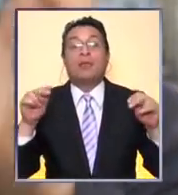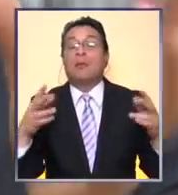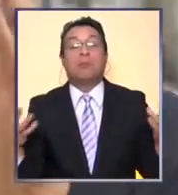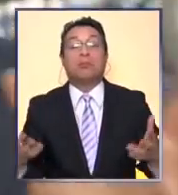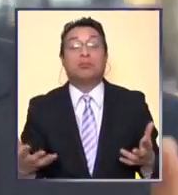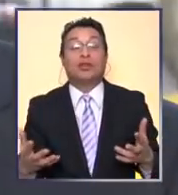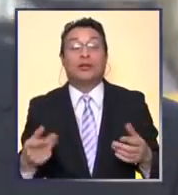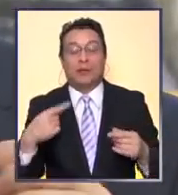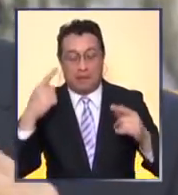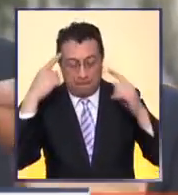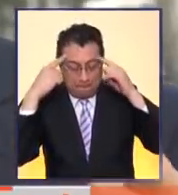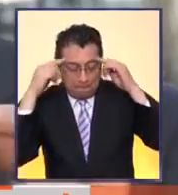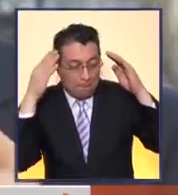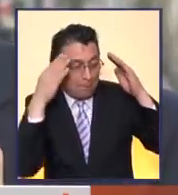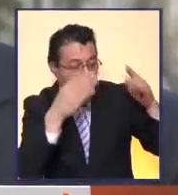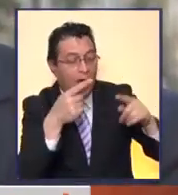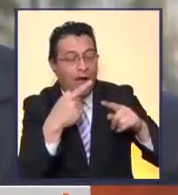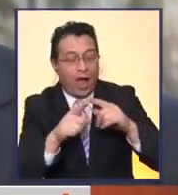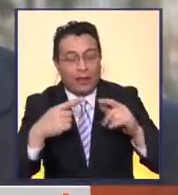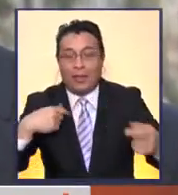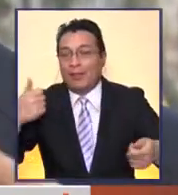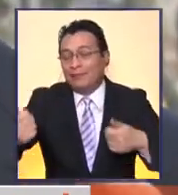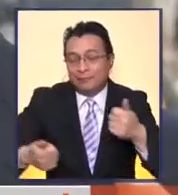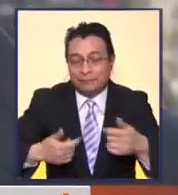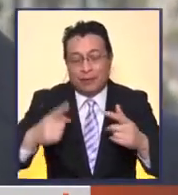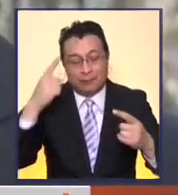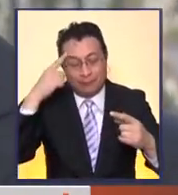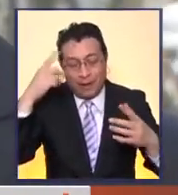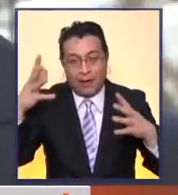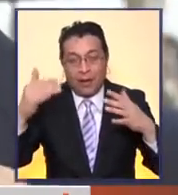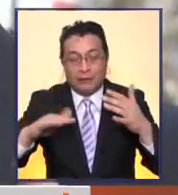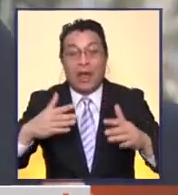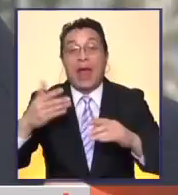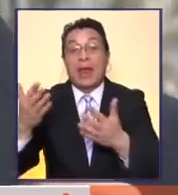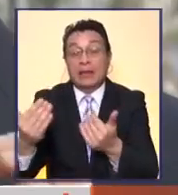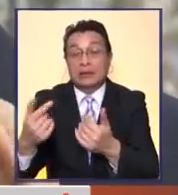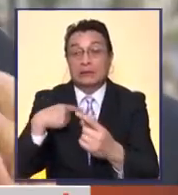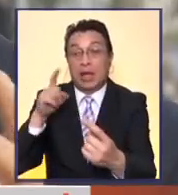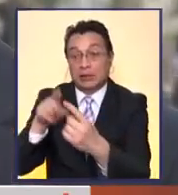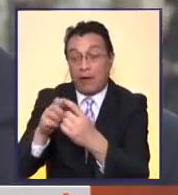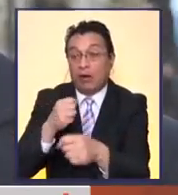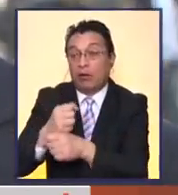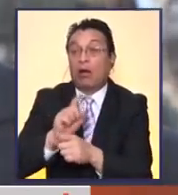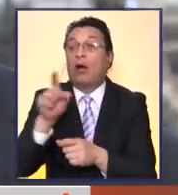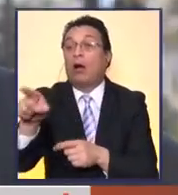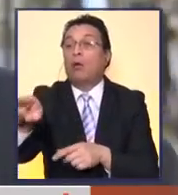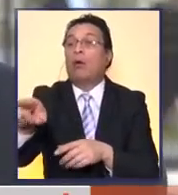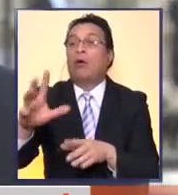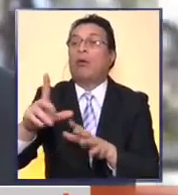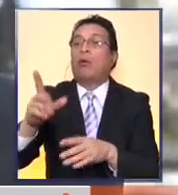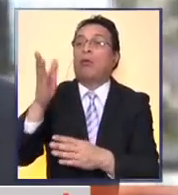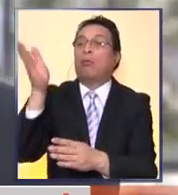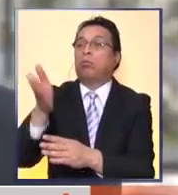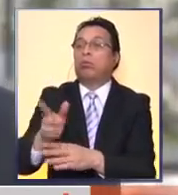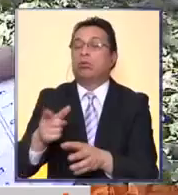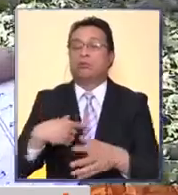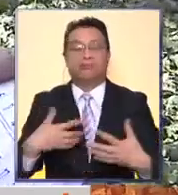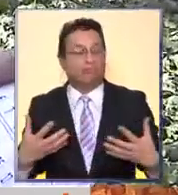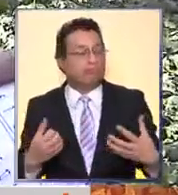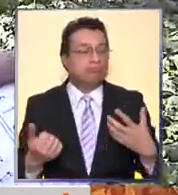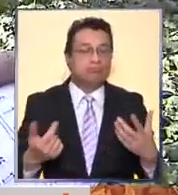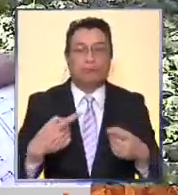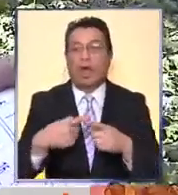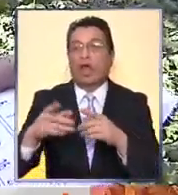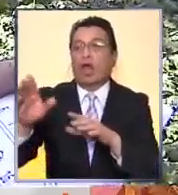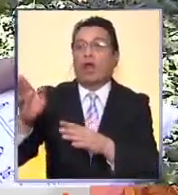su mente en otro lugar, sino que también por el hecho de que las distintas conexiones que uno necesita para realizar su trabajo no van a estar disponibles como en una semana normal.